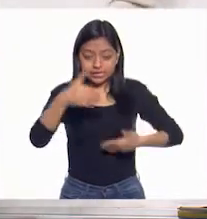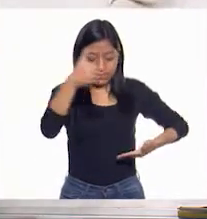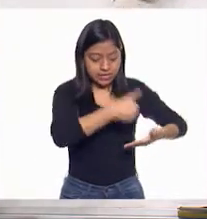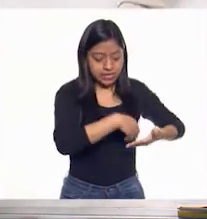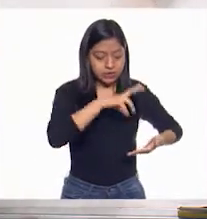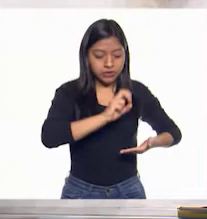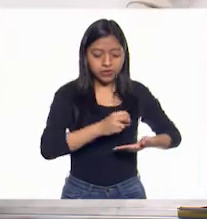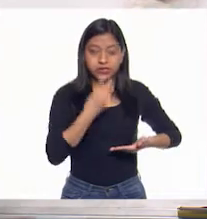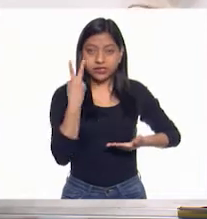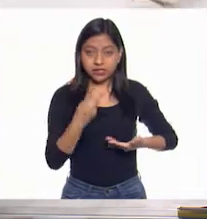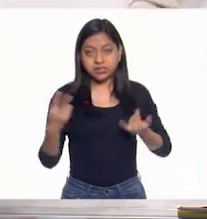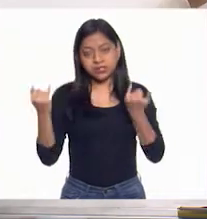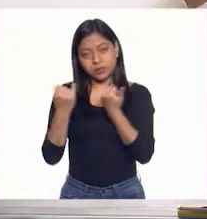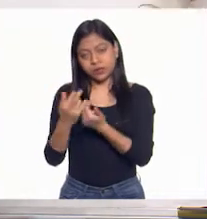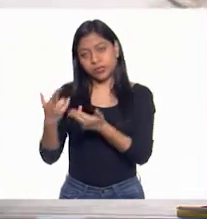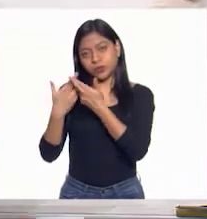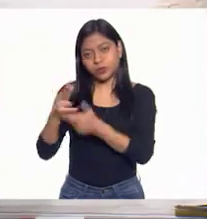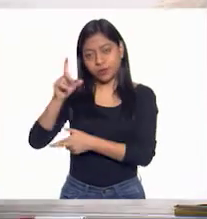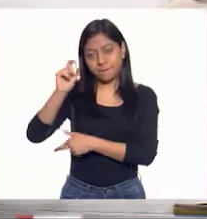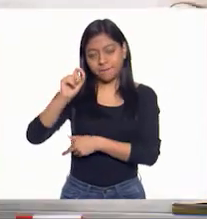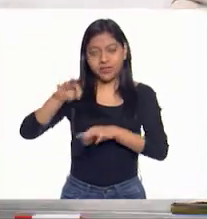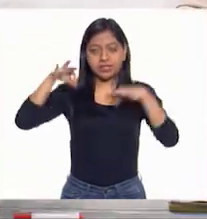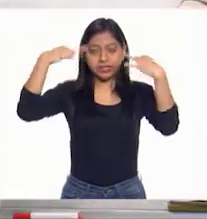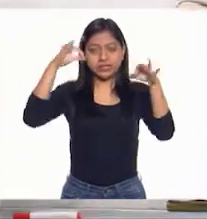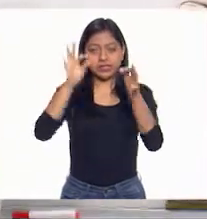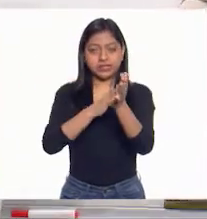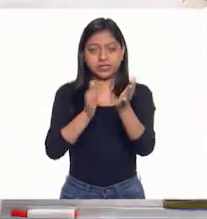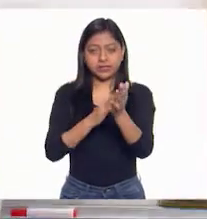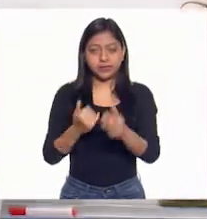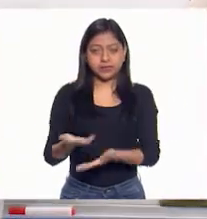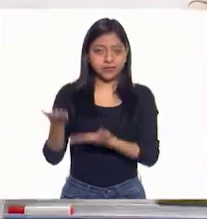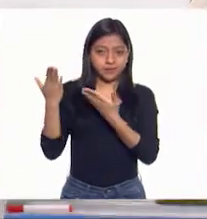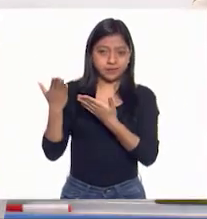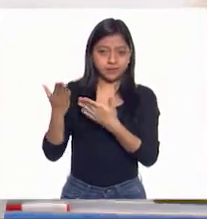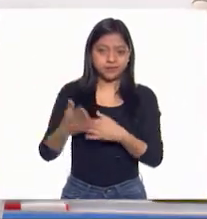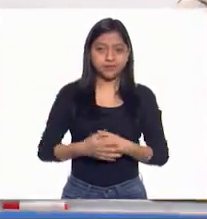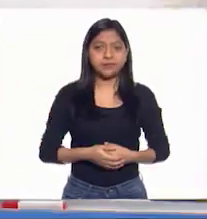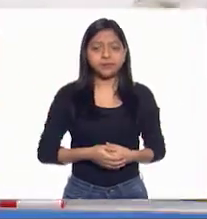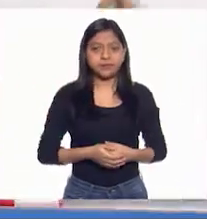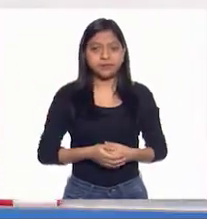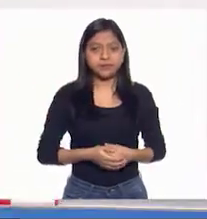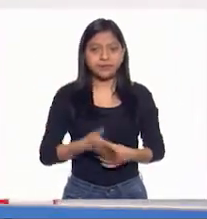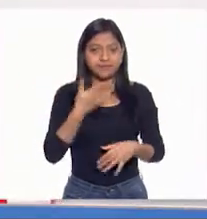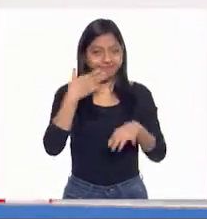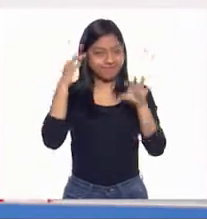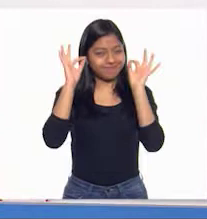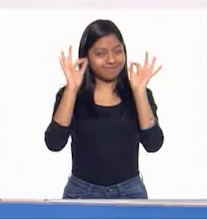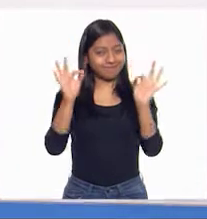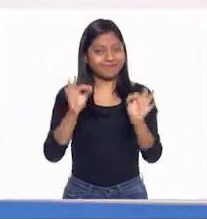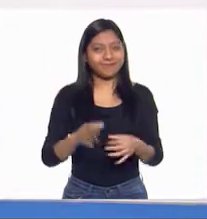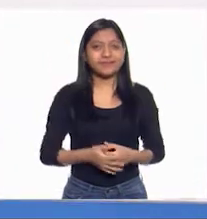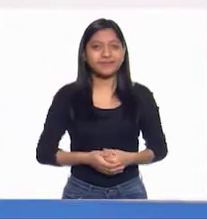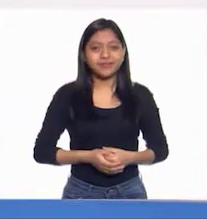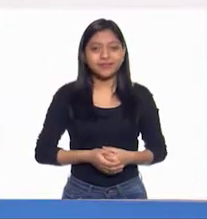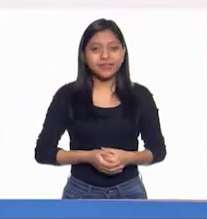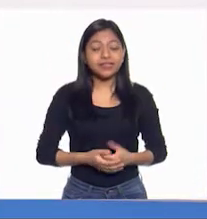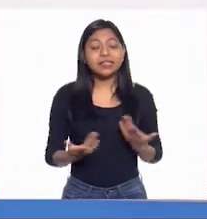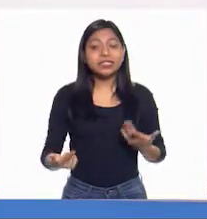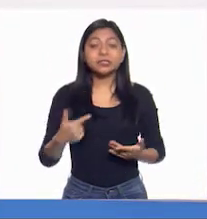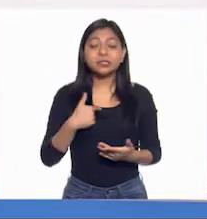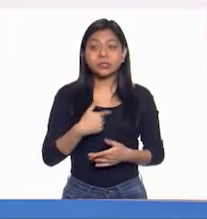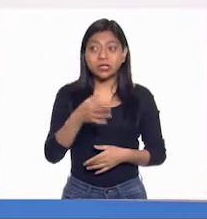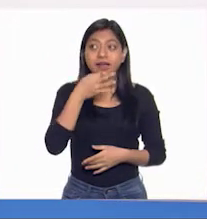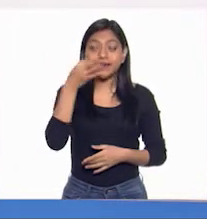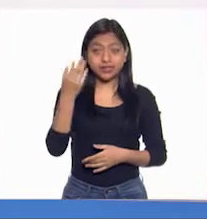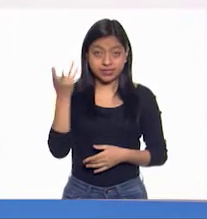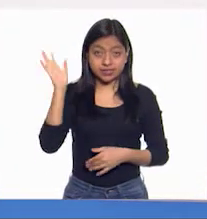hojas. Ah, muy bien. Es lo que estás anotando ya en el pizarrón. Perfecto. Y pues tengo que